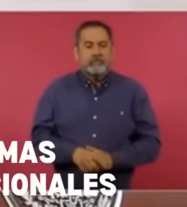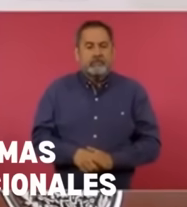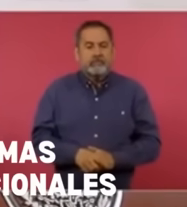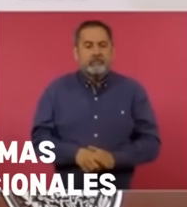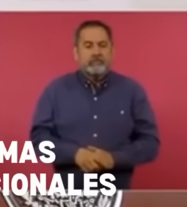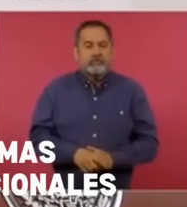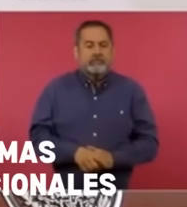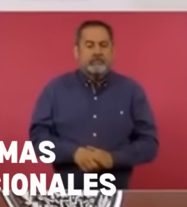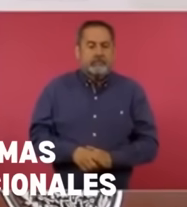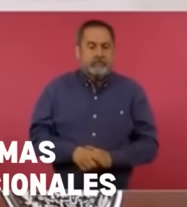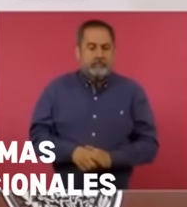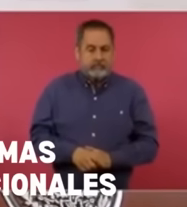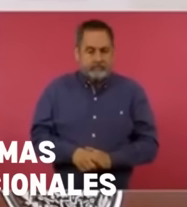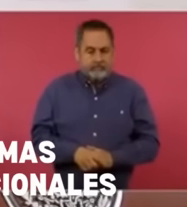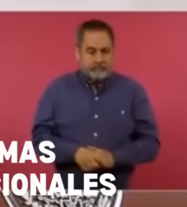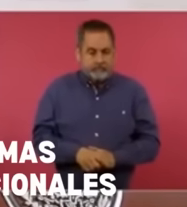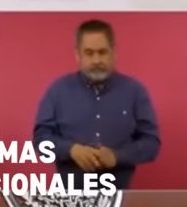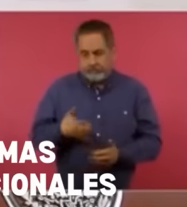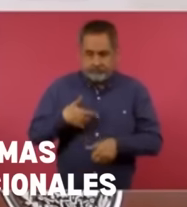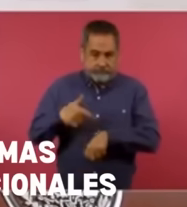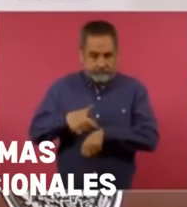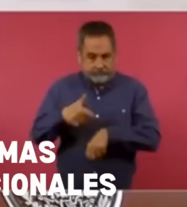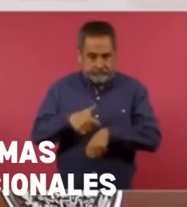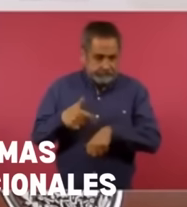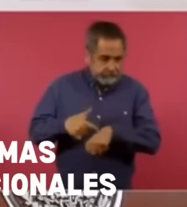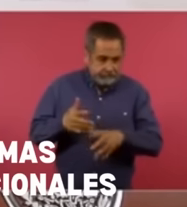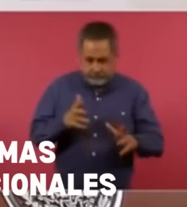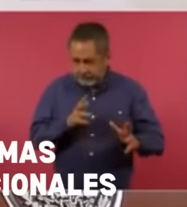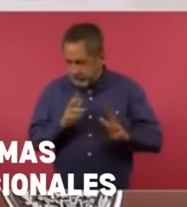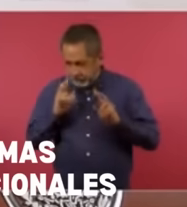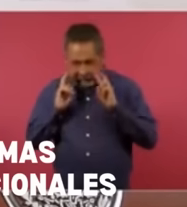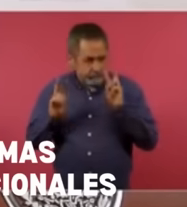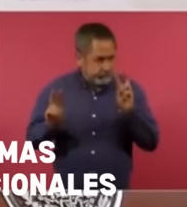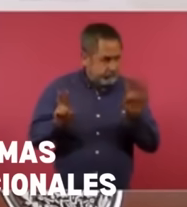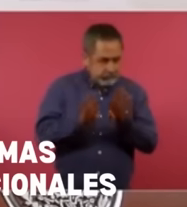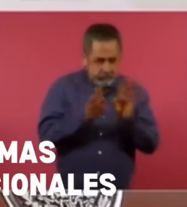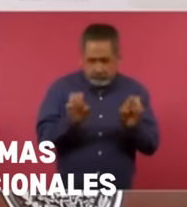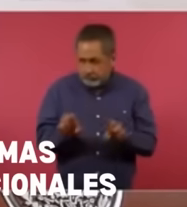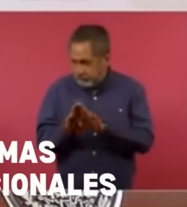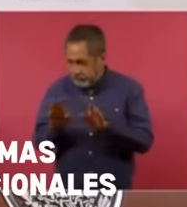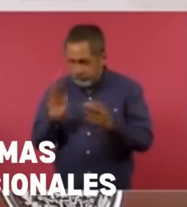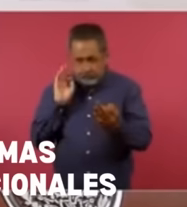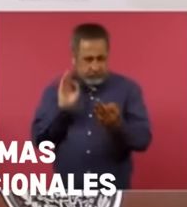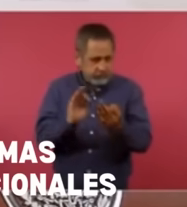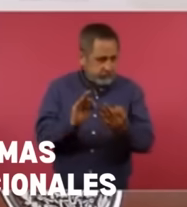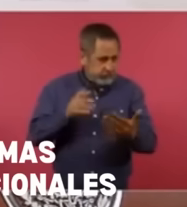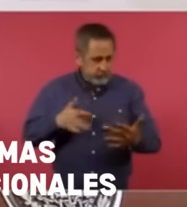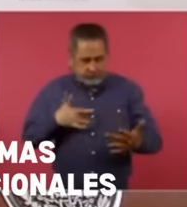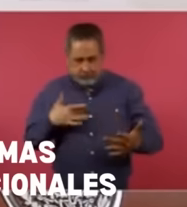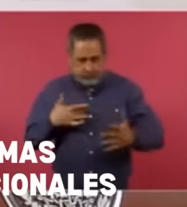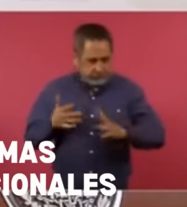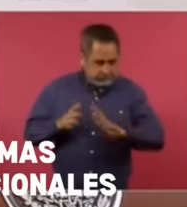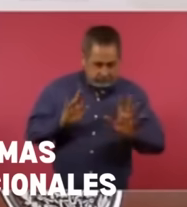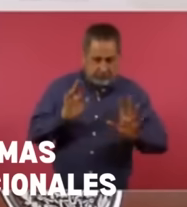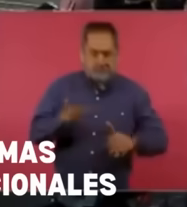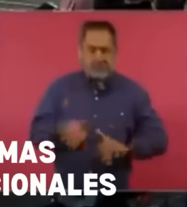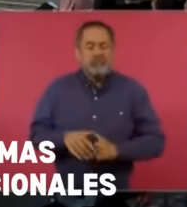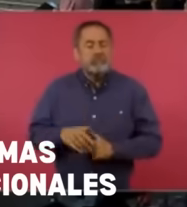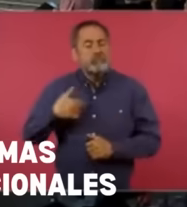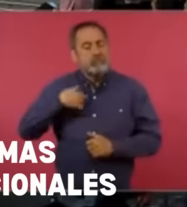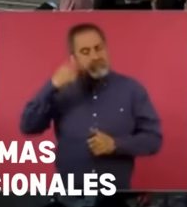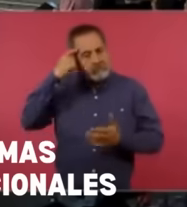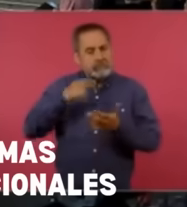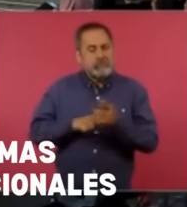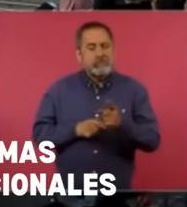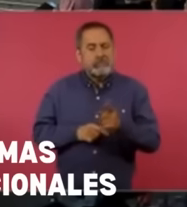ahora viendo los tiempos Pues yo creo que